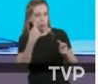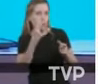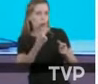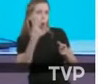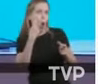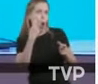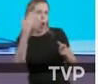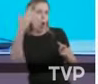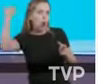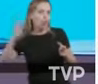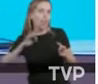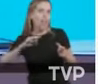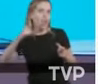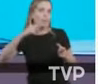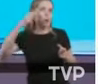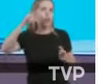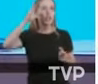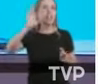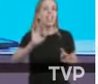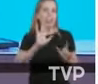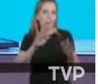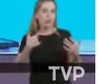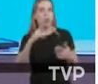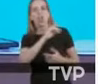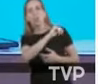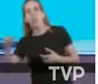lo conocí allá por los años 80.